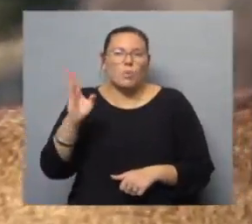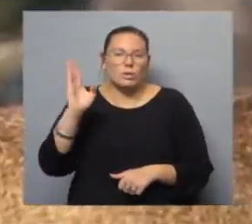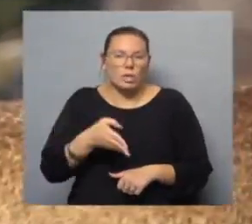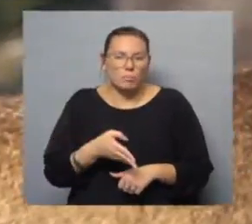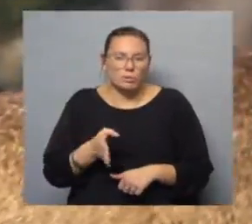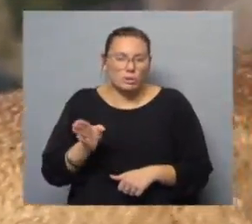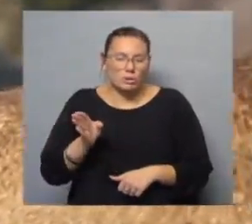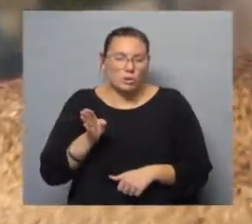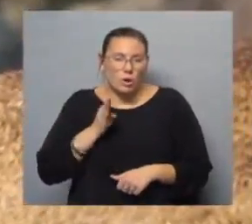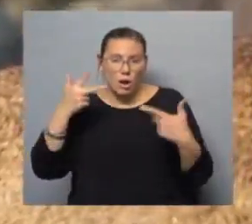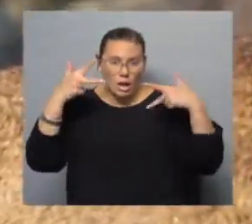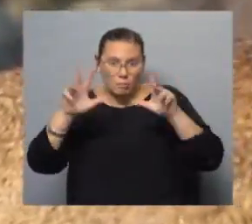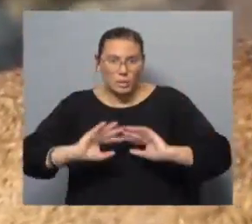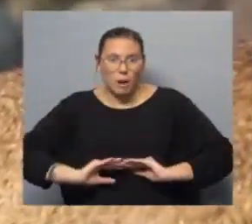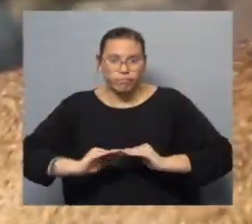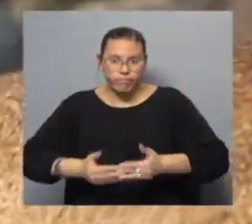las hembras que queden embarazadas.